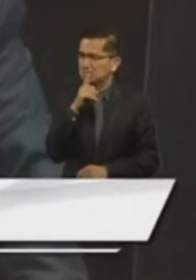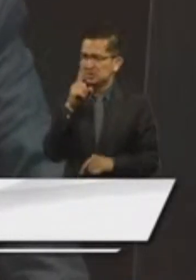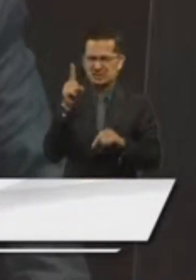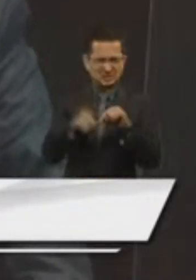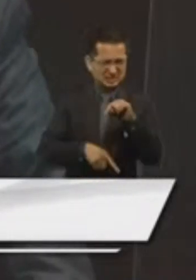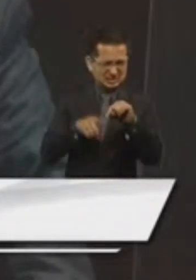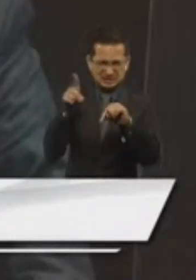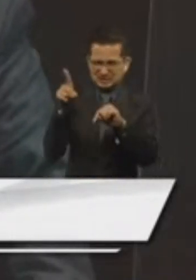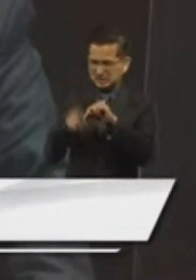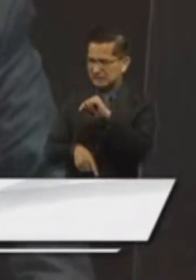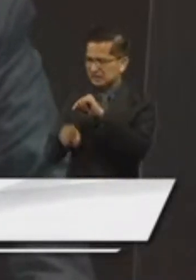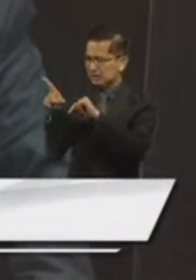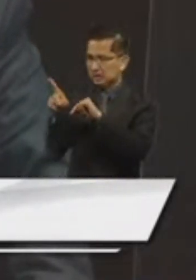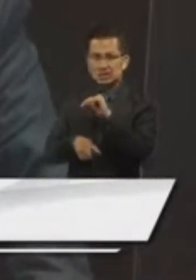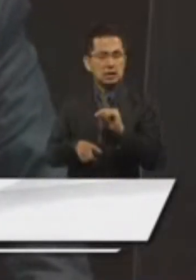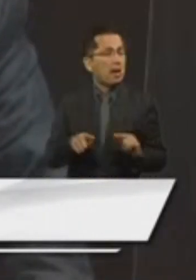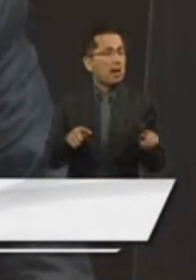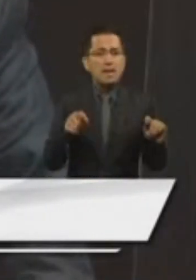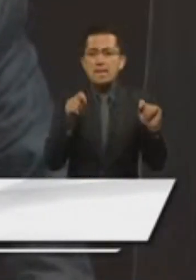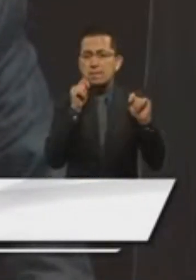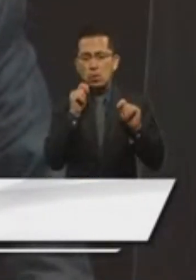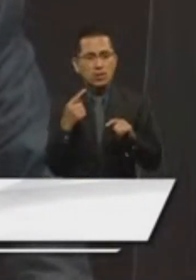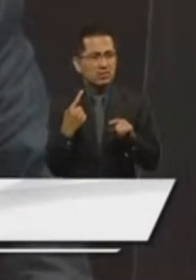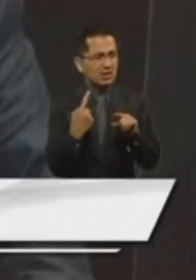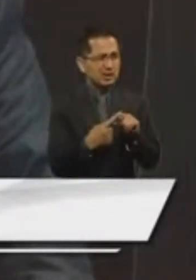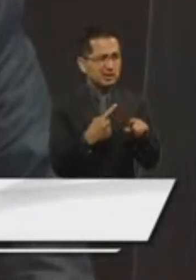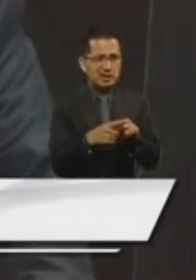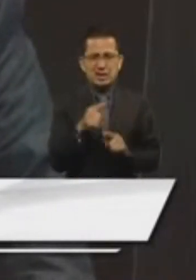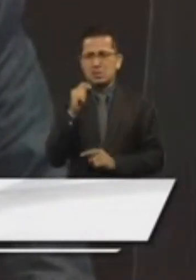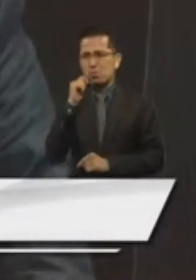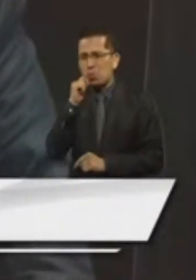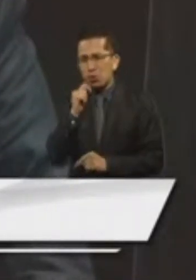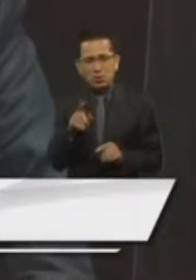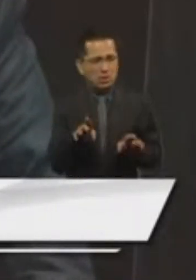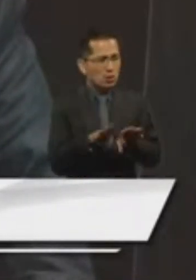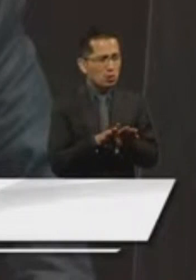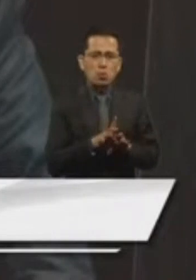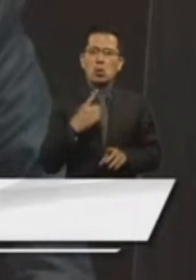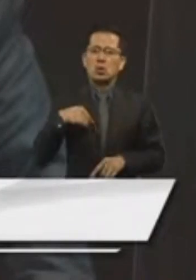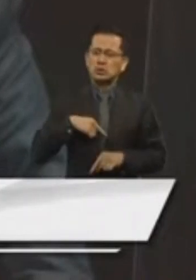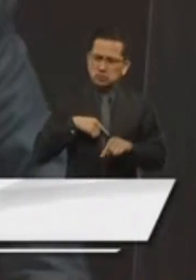sin excepción, sin cuartel, con firmeza.